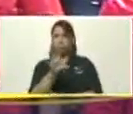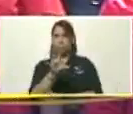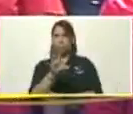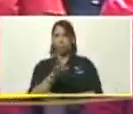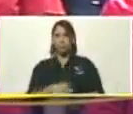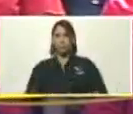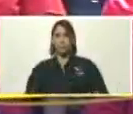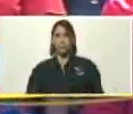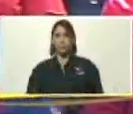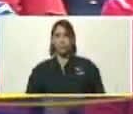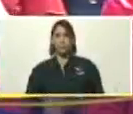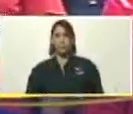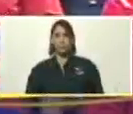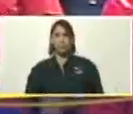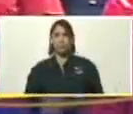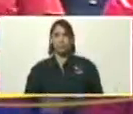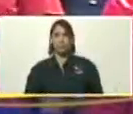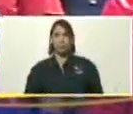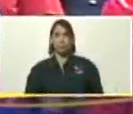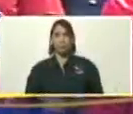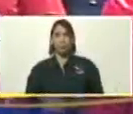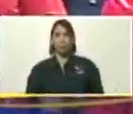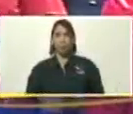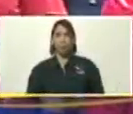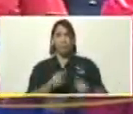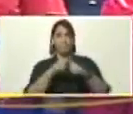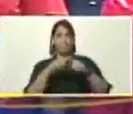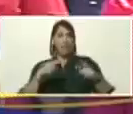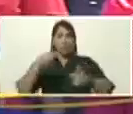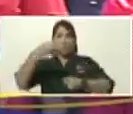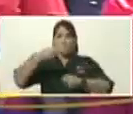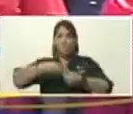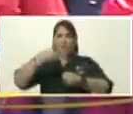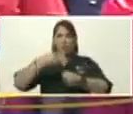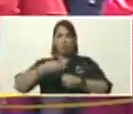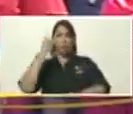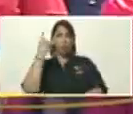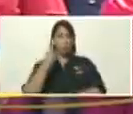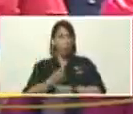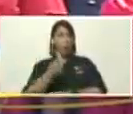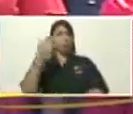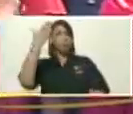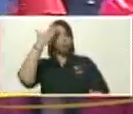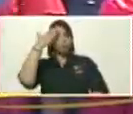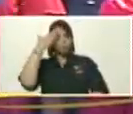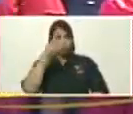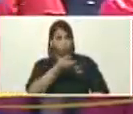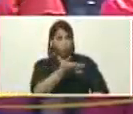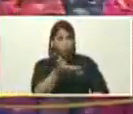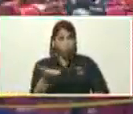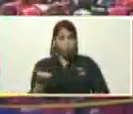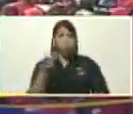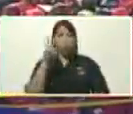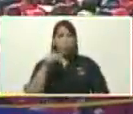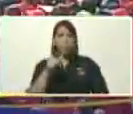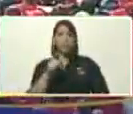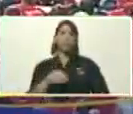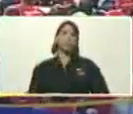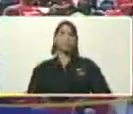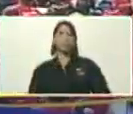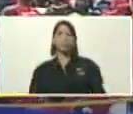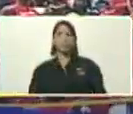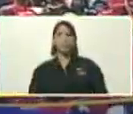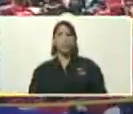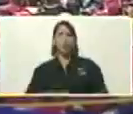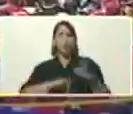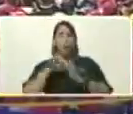Este salario de medio petro, deben saber, y el aumento en todas las